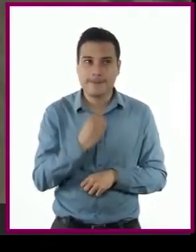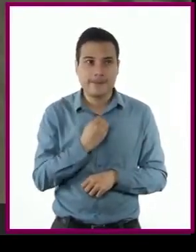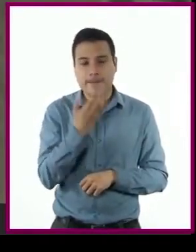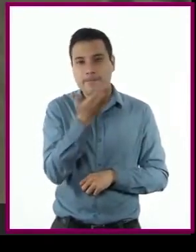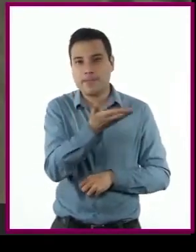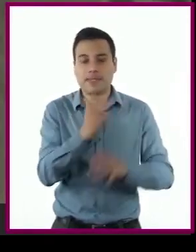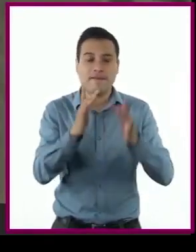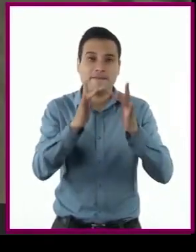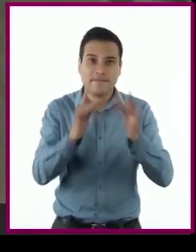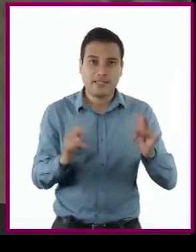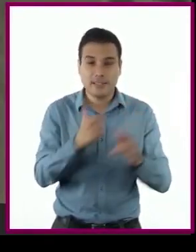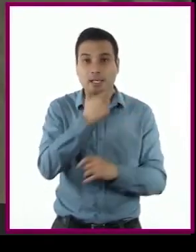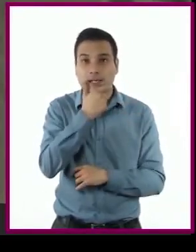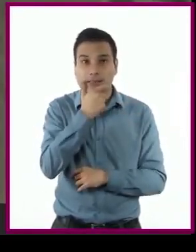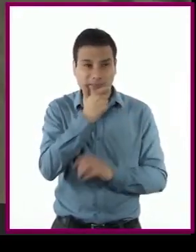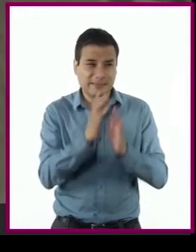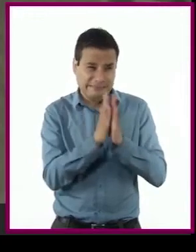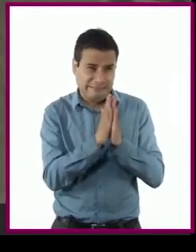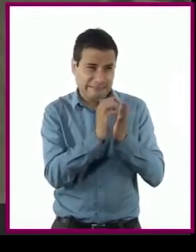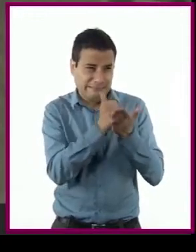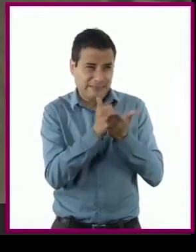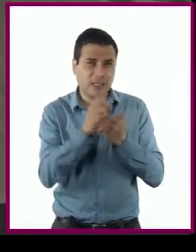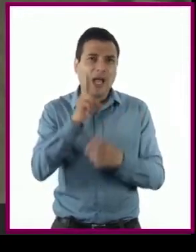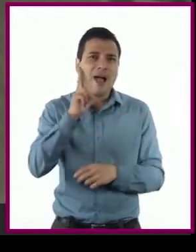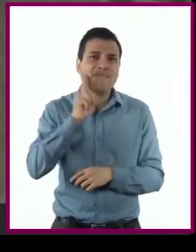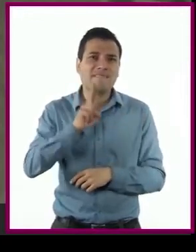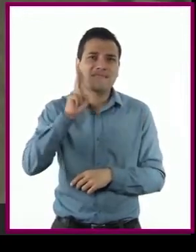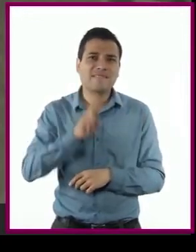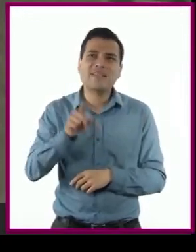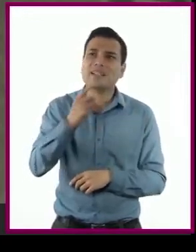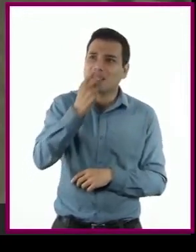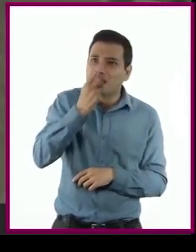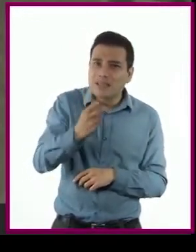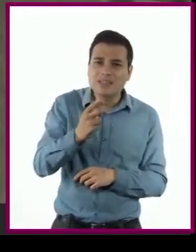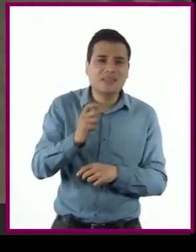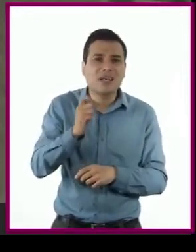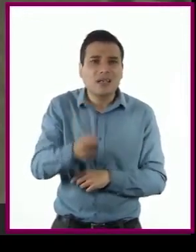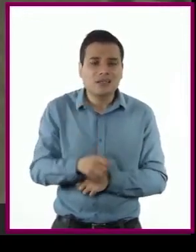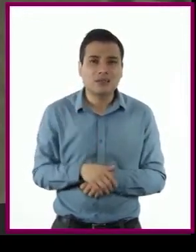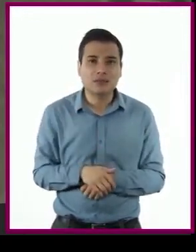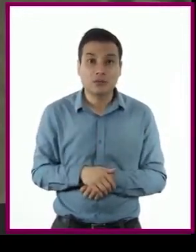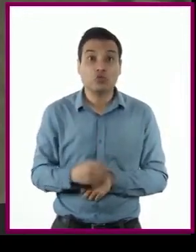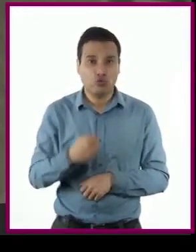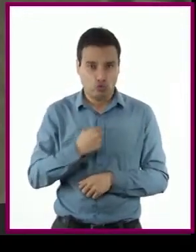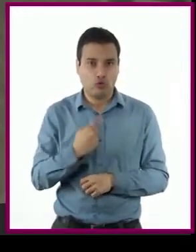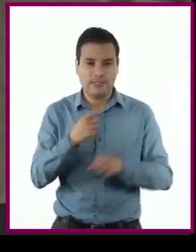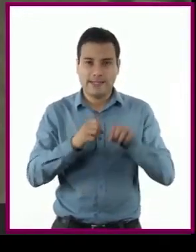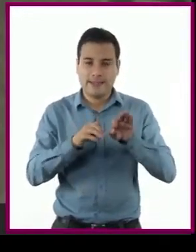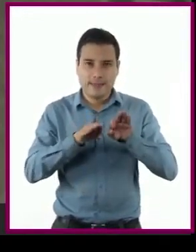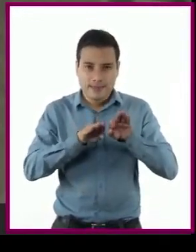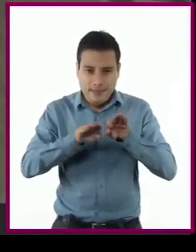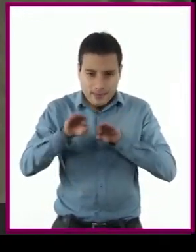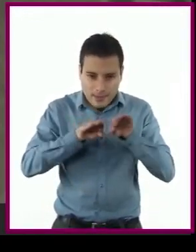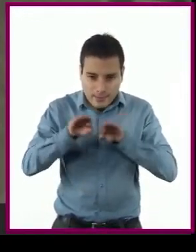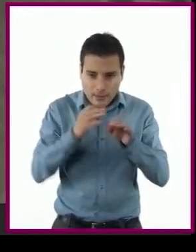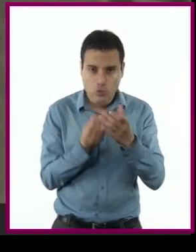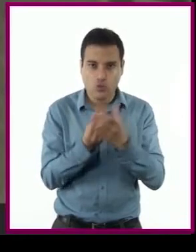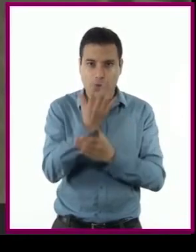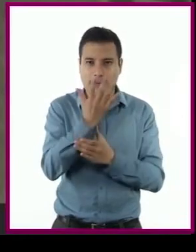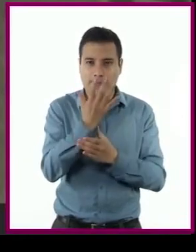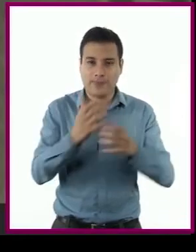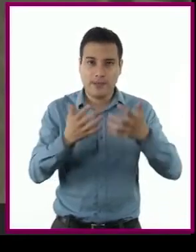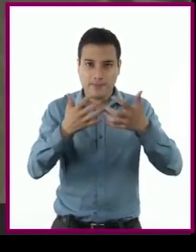Francia e Inglaterra nuestro apoyo para descifrar los mensajes. Trabajé en una nueva máquina